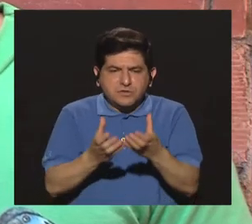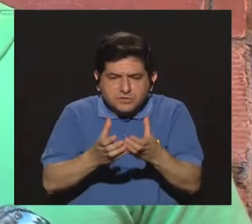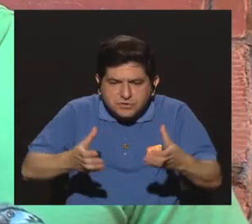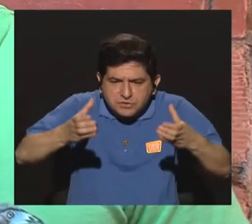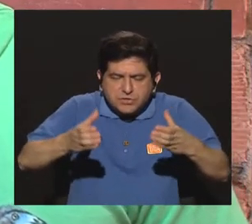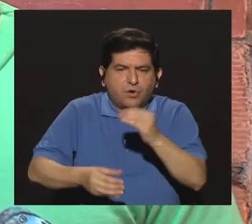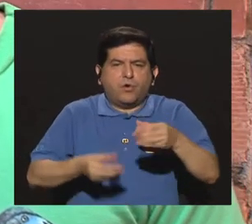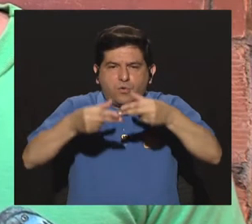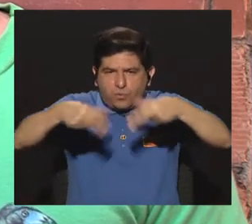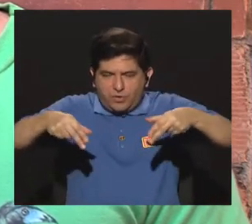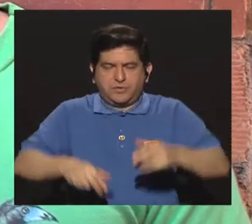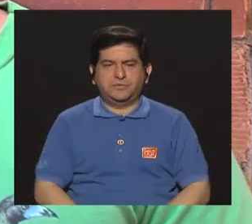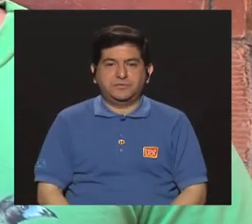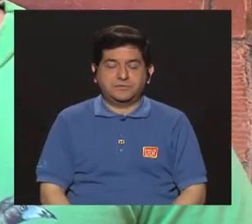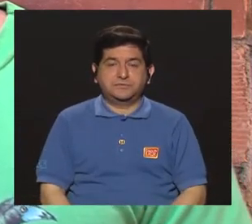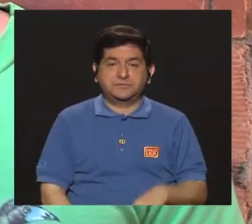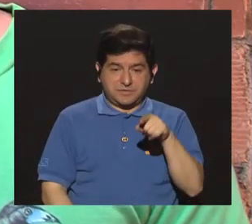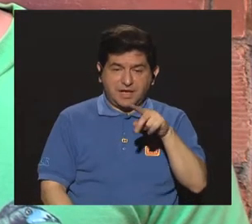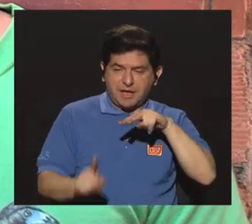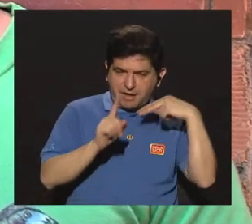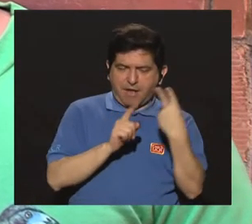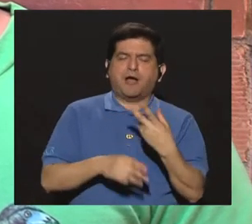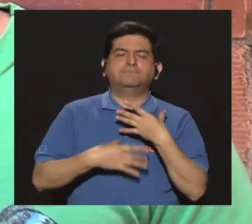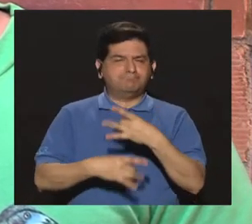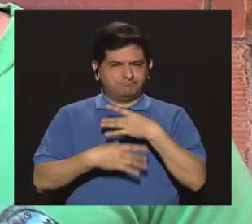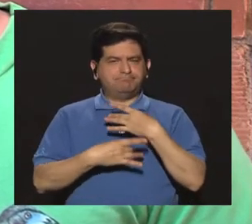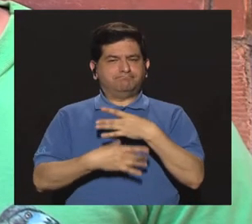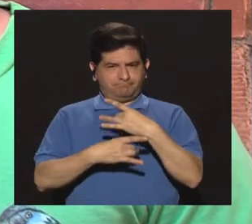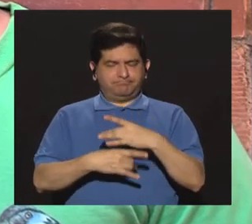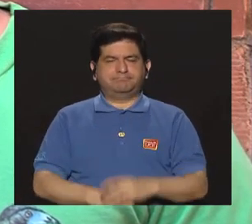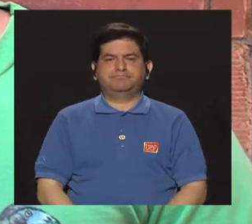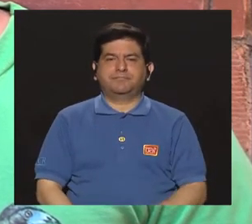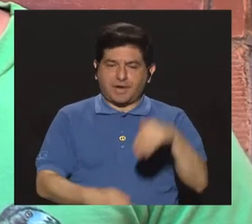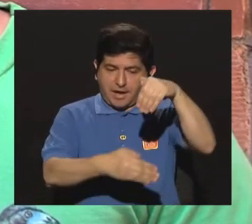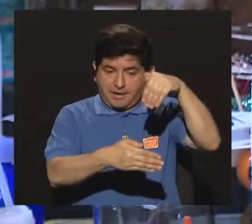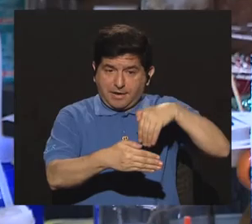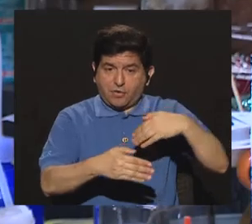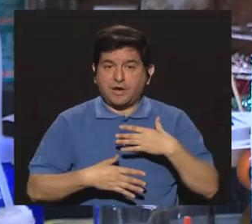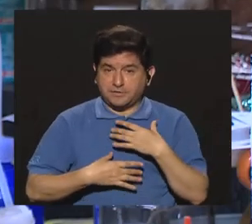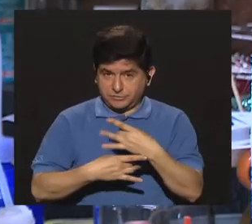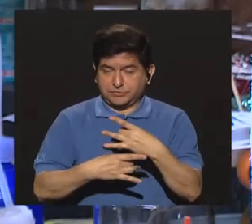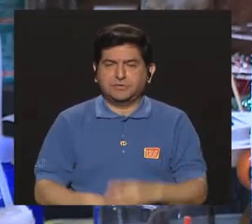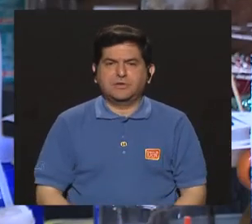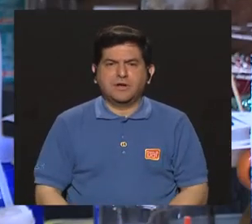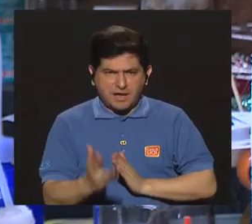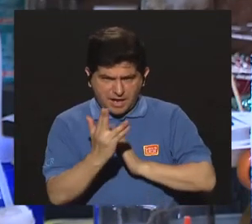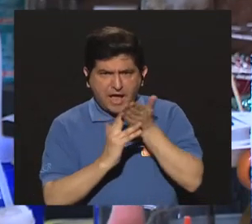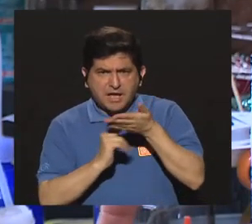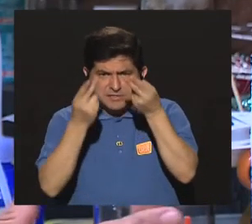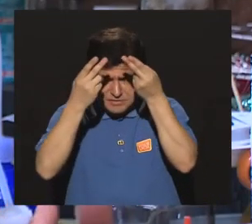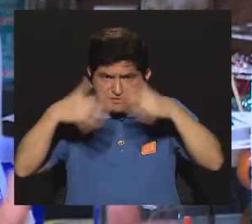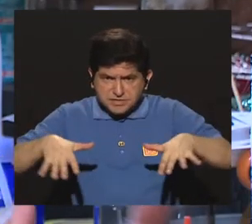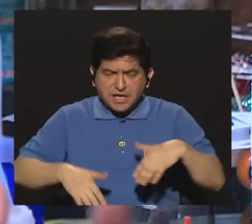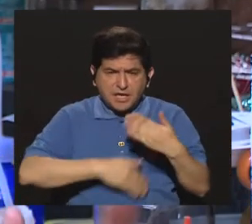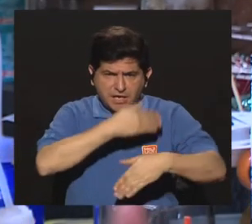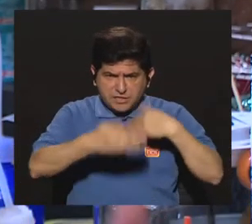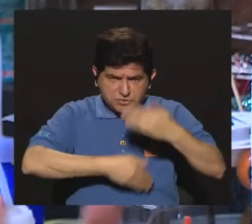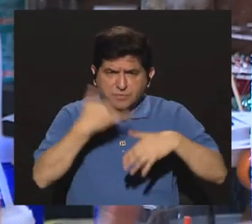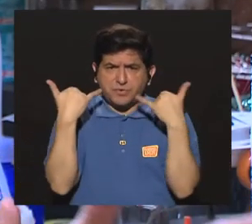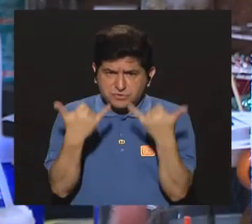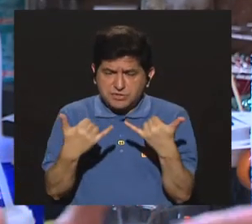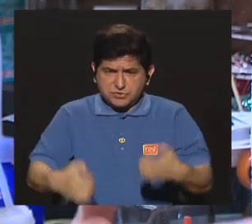nidos y en huevos entonces desde ese punto de vista si llama mucho la atención la cual está digamos accesible mediante internet ahí hay un